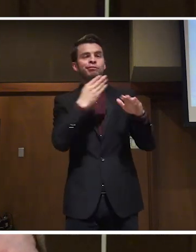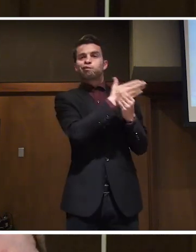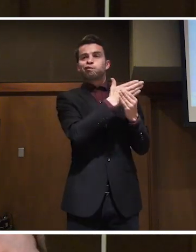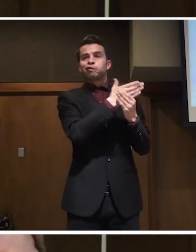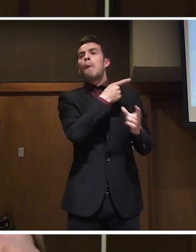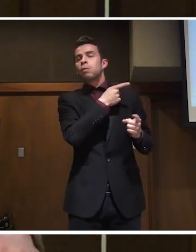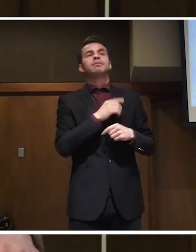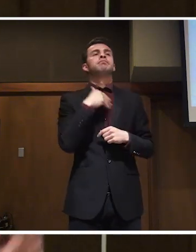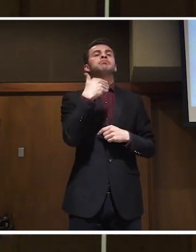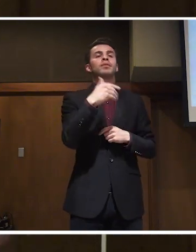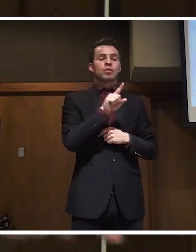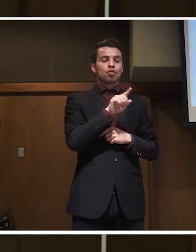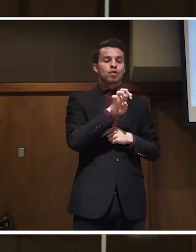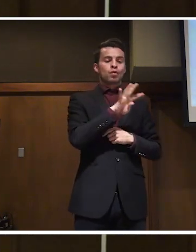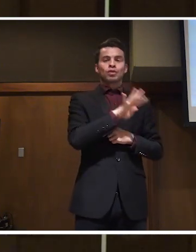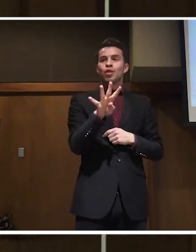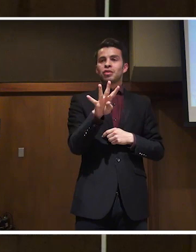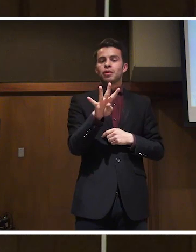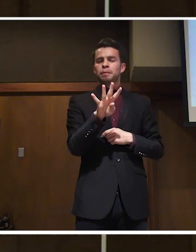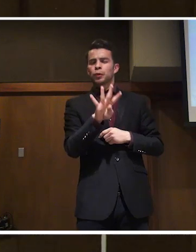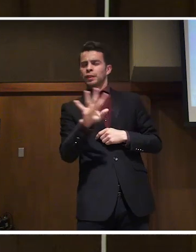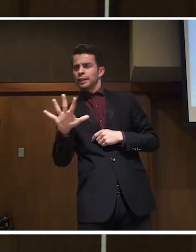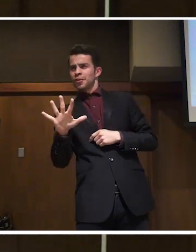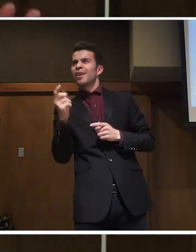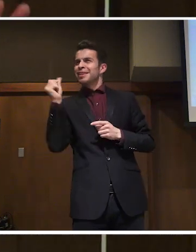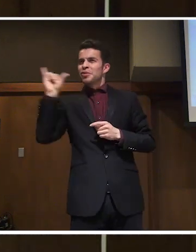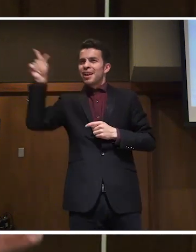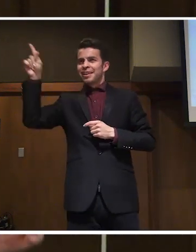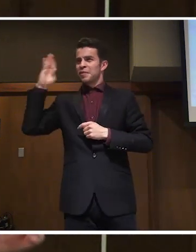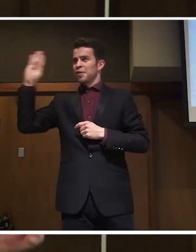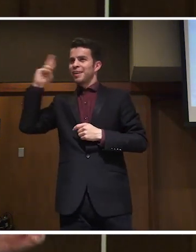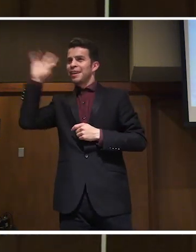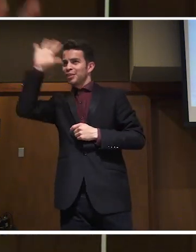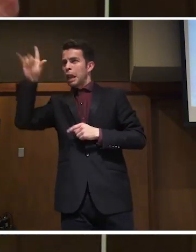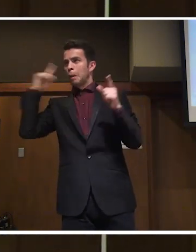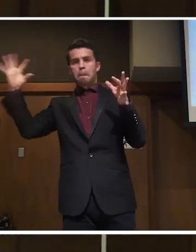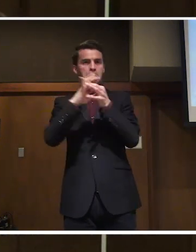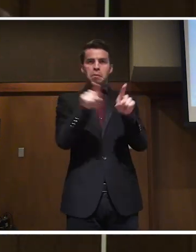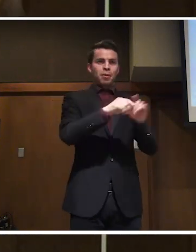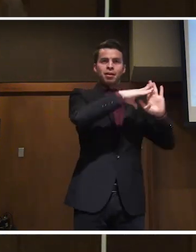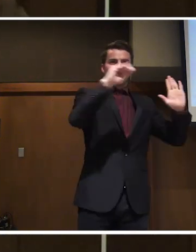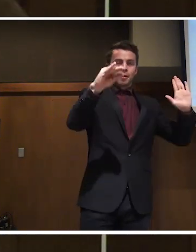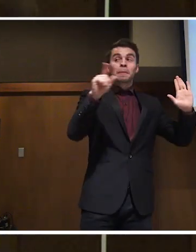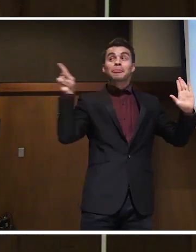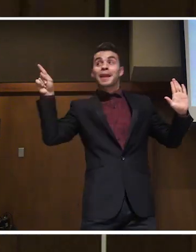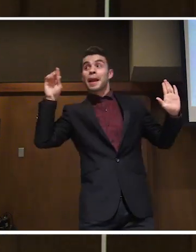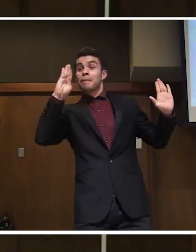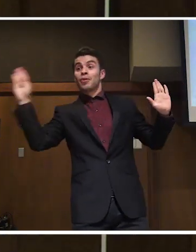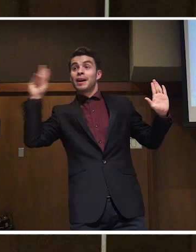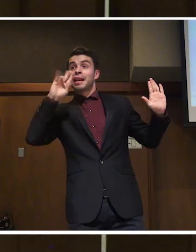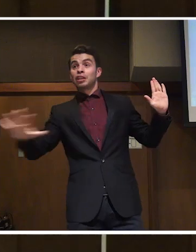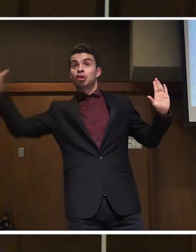año 44, 45 ocurrió acá lo que ocurrió mucho en la Biblioteca Nacional, que fue que la Biblioteca Nacional había recibido algunas de las